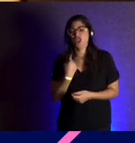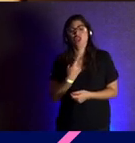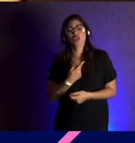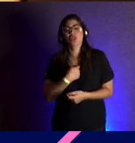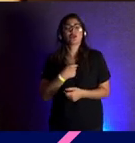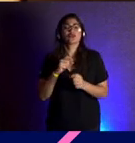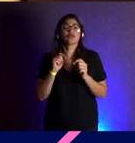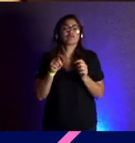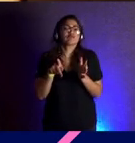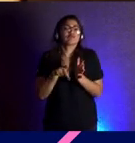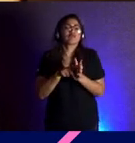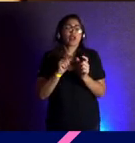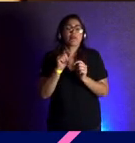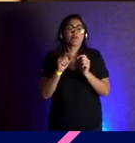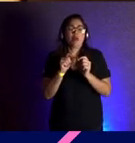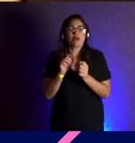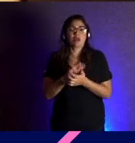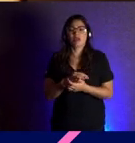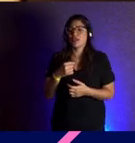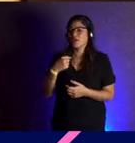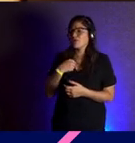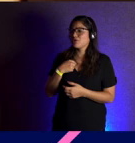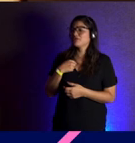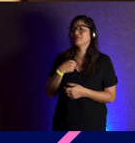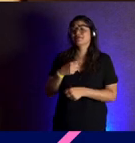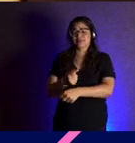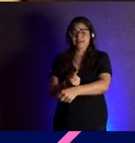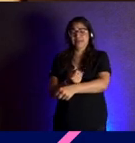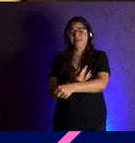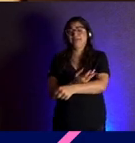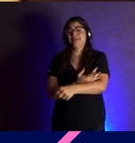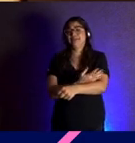Cuando descubrí la base de datos de incendios me quedé hasta las 6 de la mañana ahí.